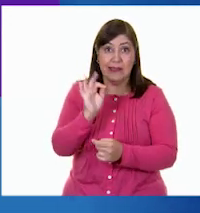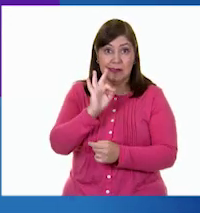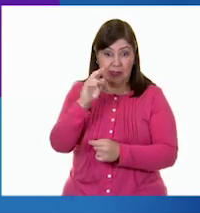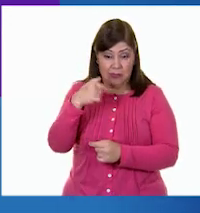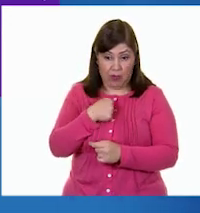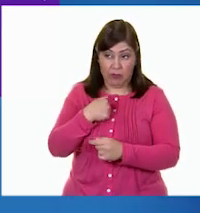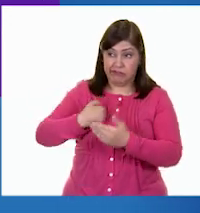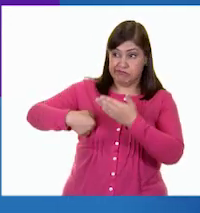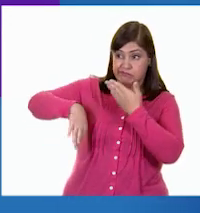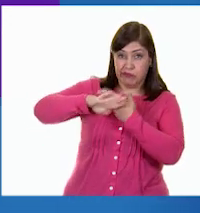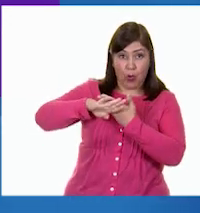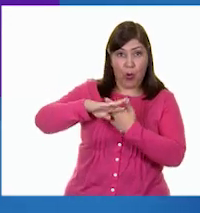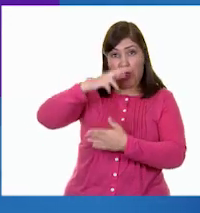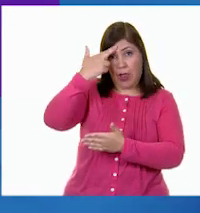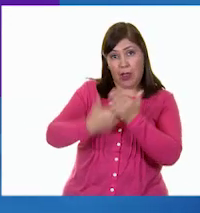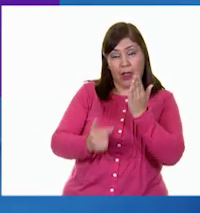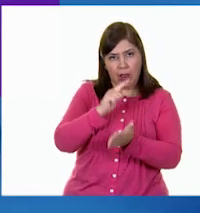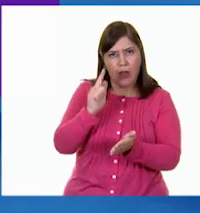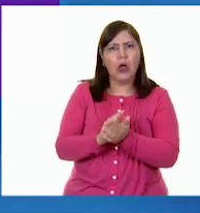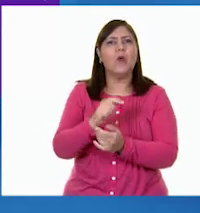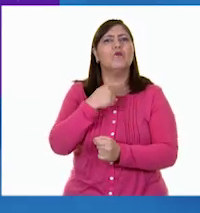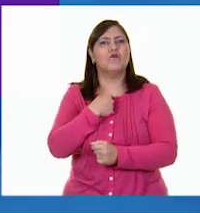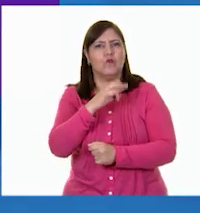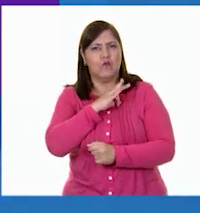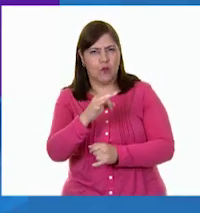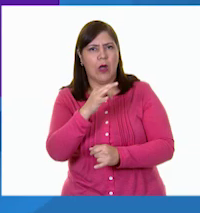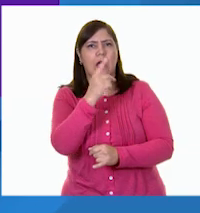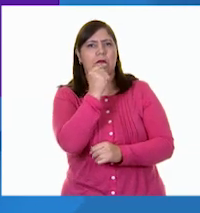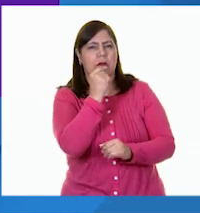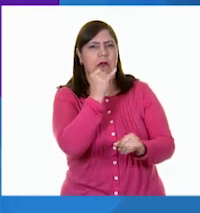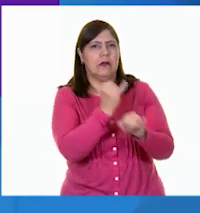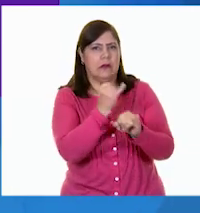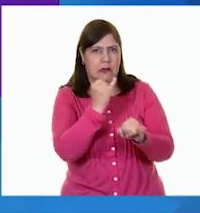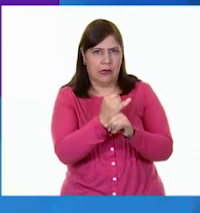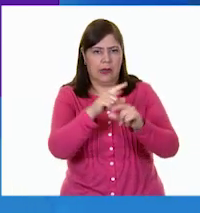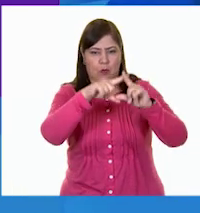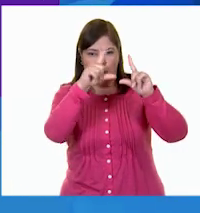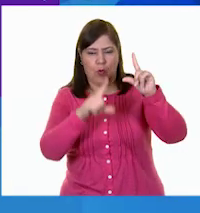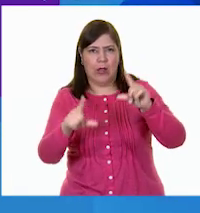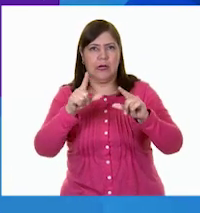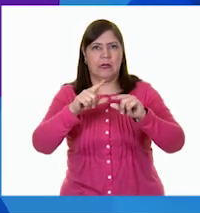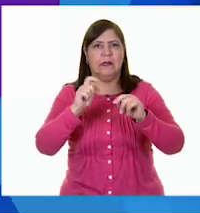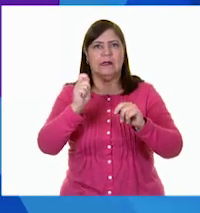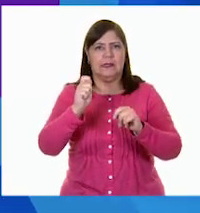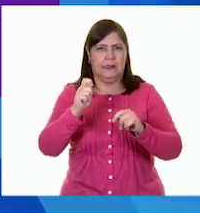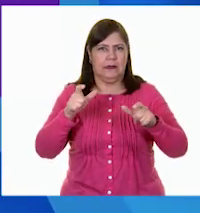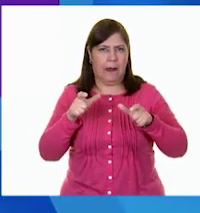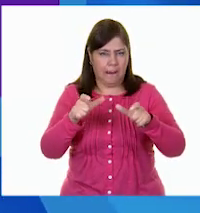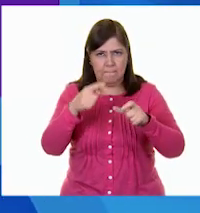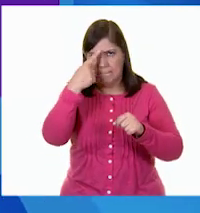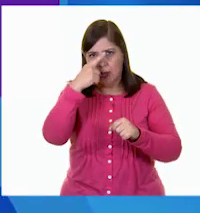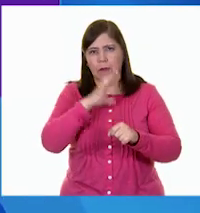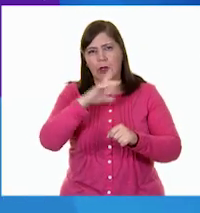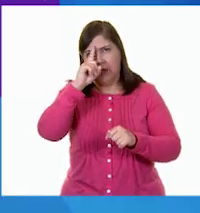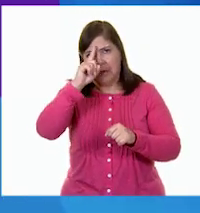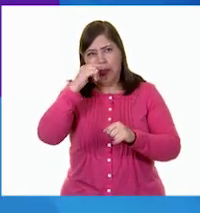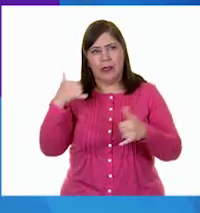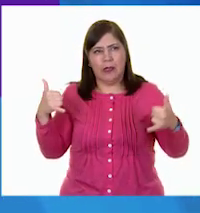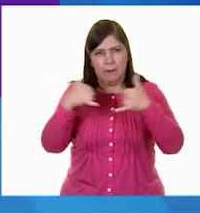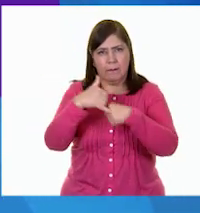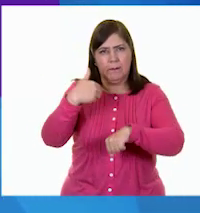de un ciberdelito, puedes acudir a la Guardia Cibernética de la Guardia Nacional para mayor orientación, llamando al